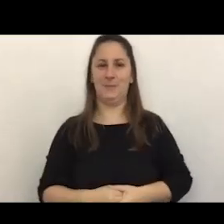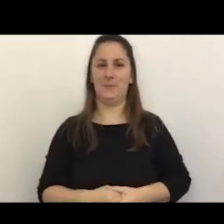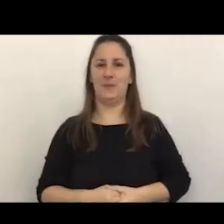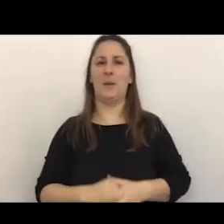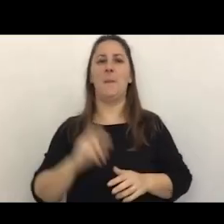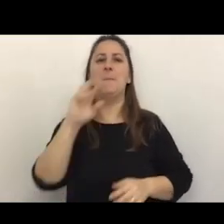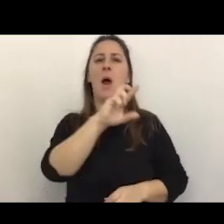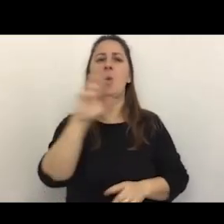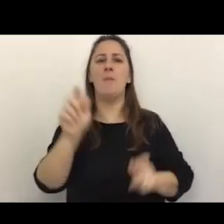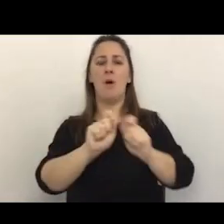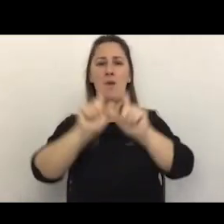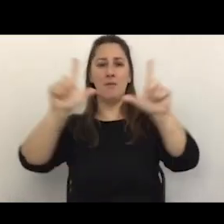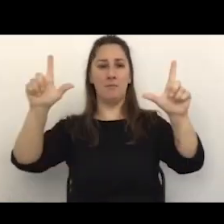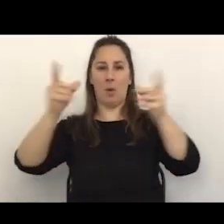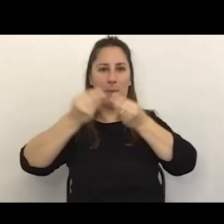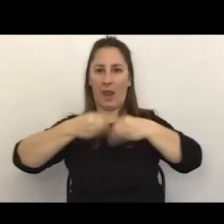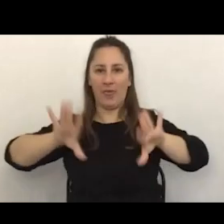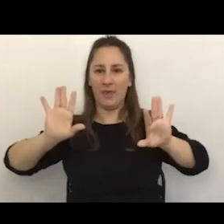pasó?